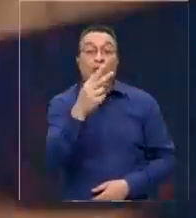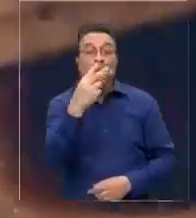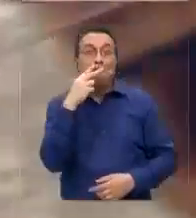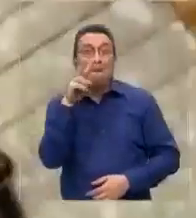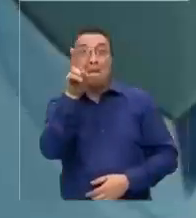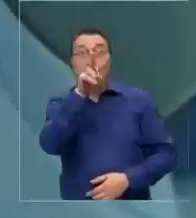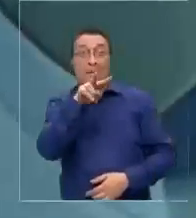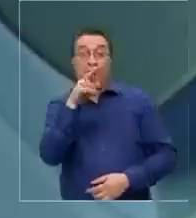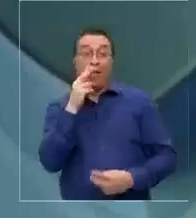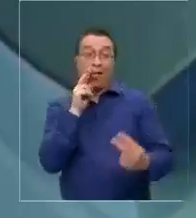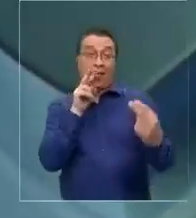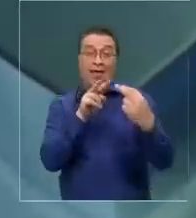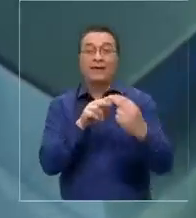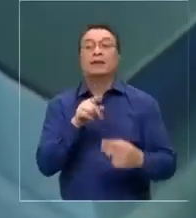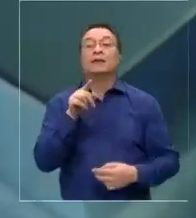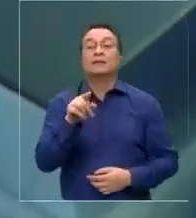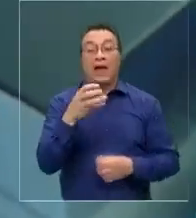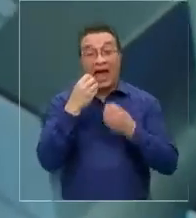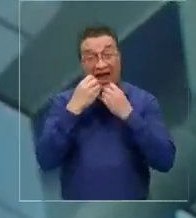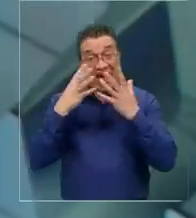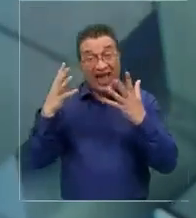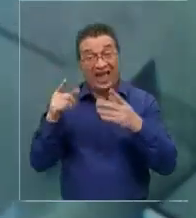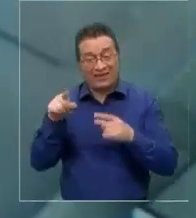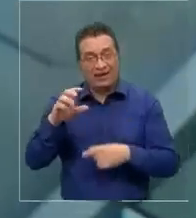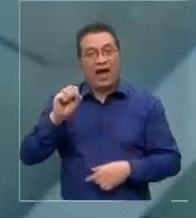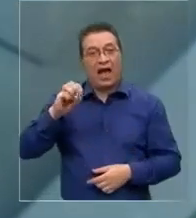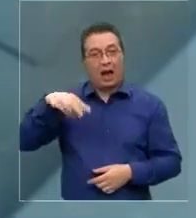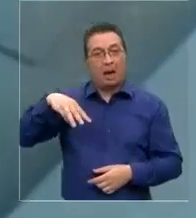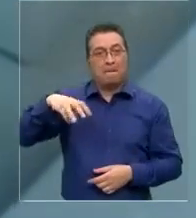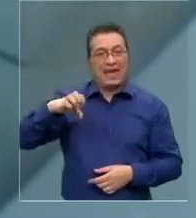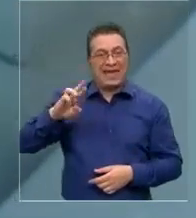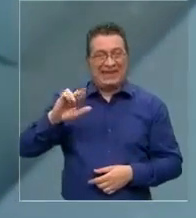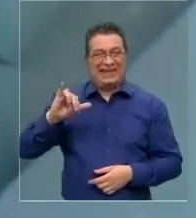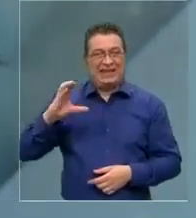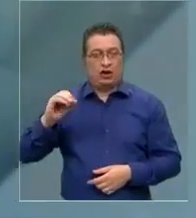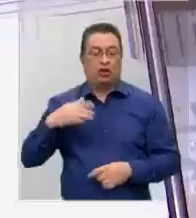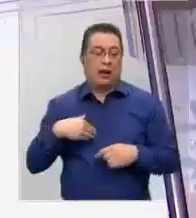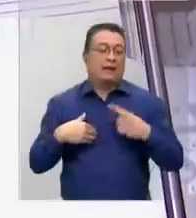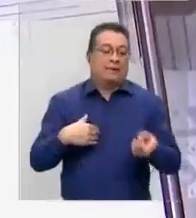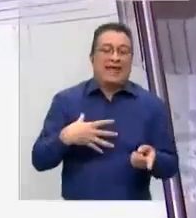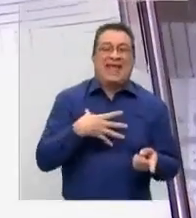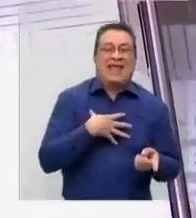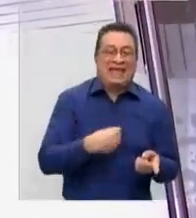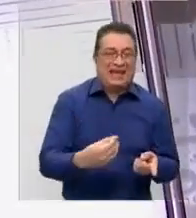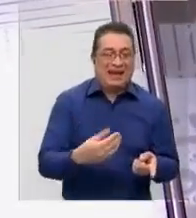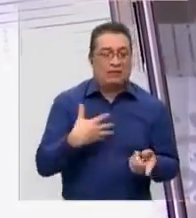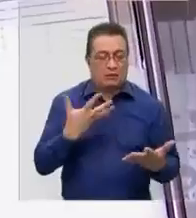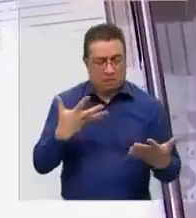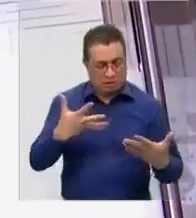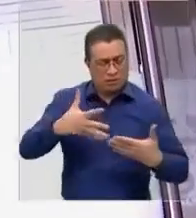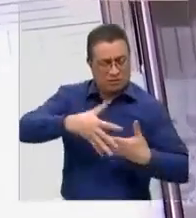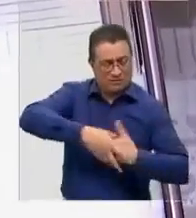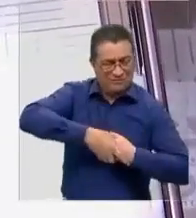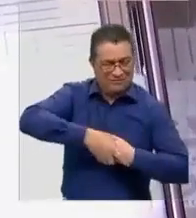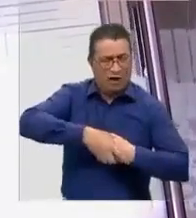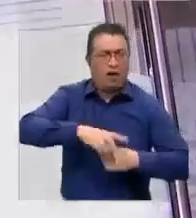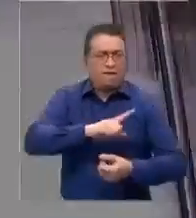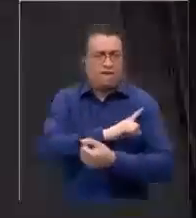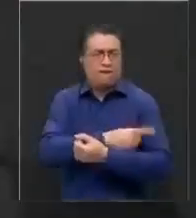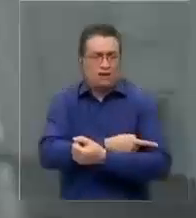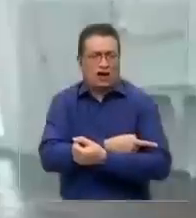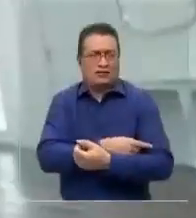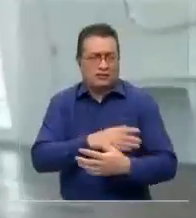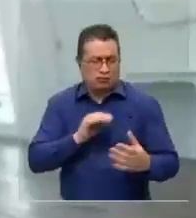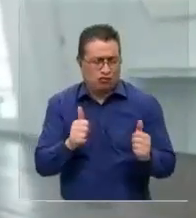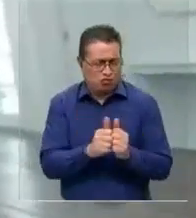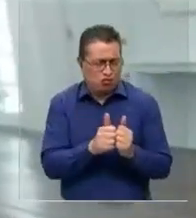mirada. Esta canción le dedicó Américo a su hija. Toma mi mano con fuerza, no me sueltes, te lo ruego. Caminemos